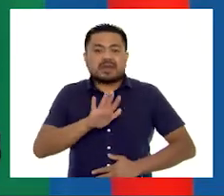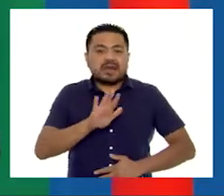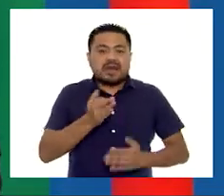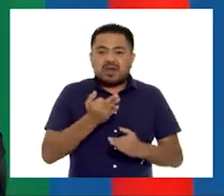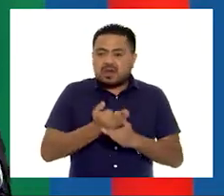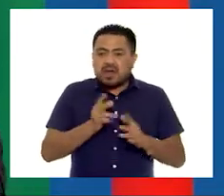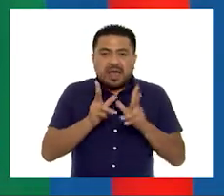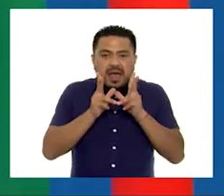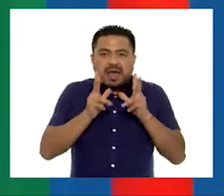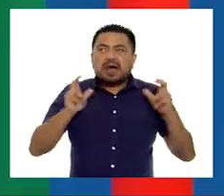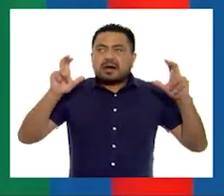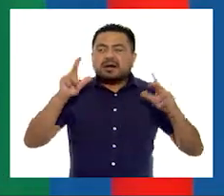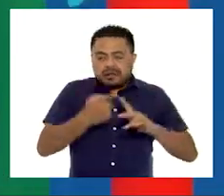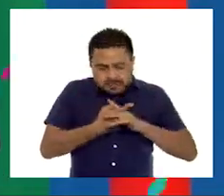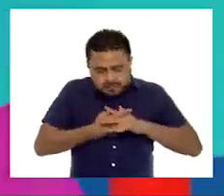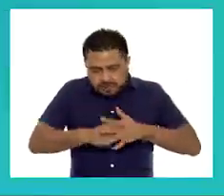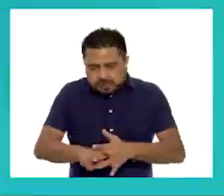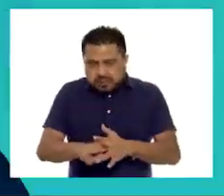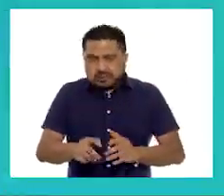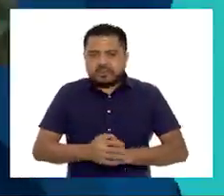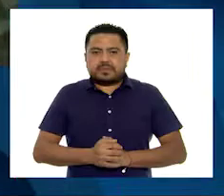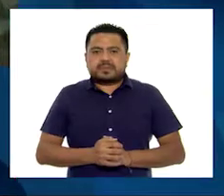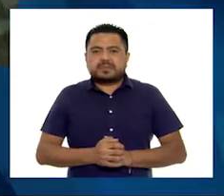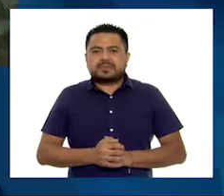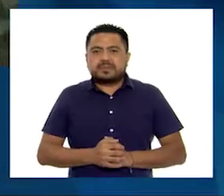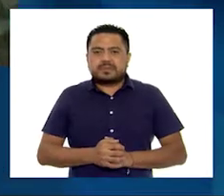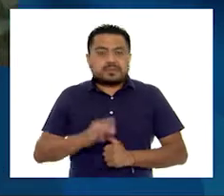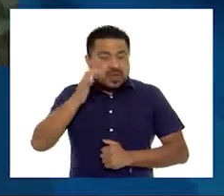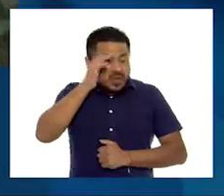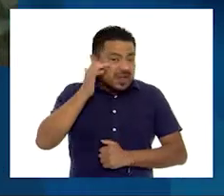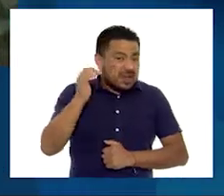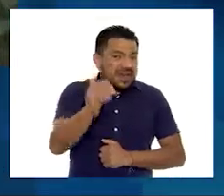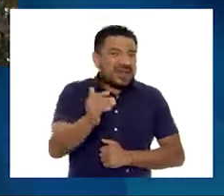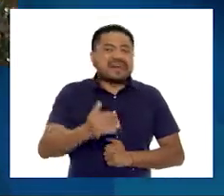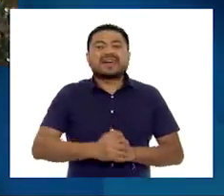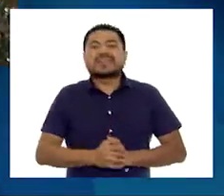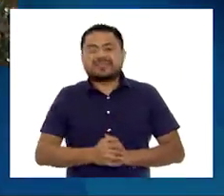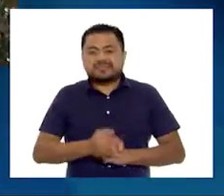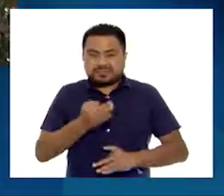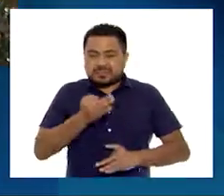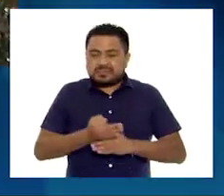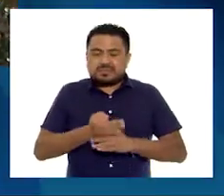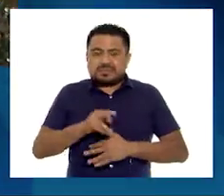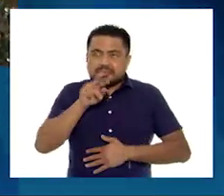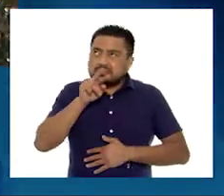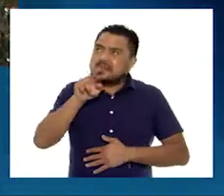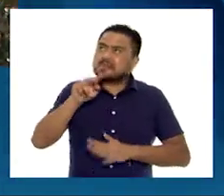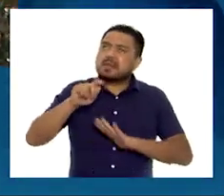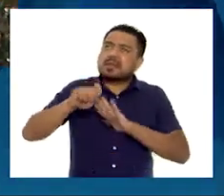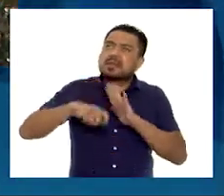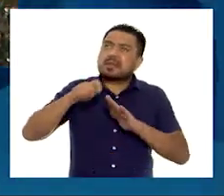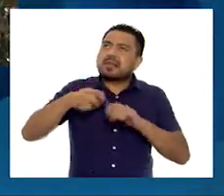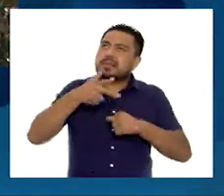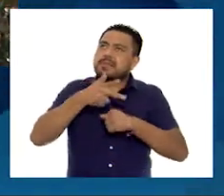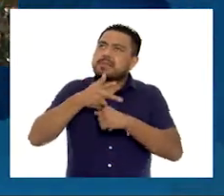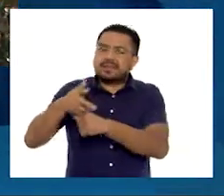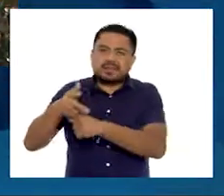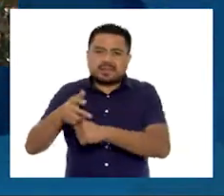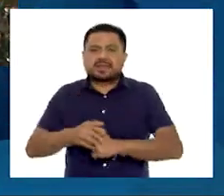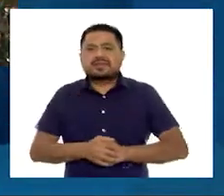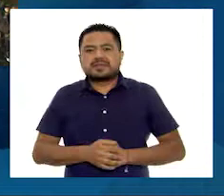con ajo listo y comenzamos hola vamos a ver el siguiente vídeo